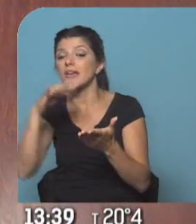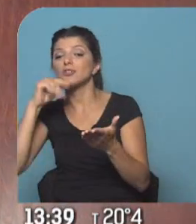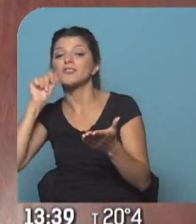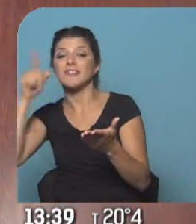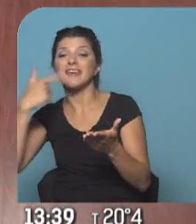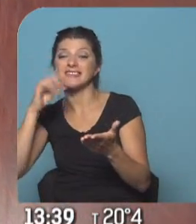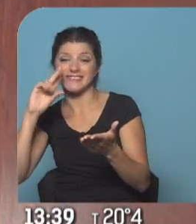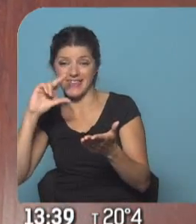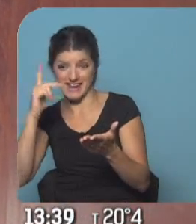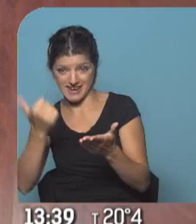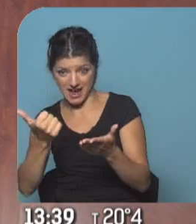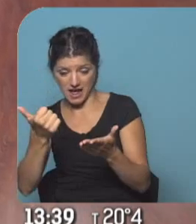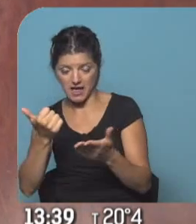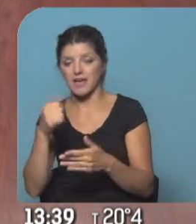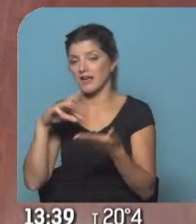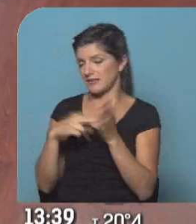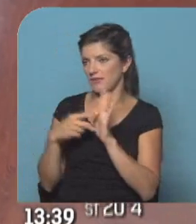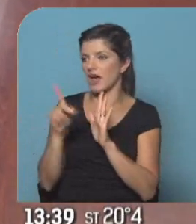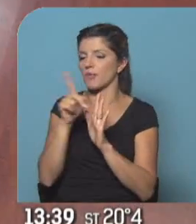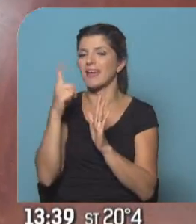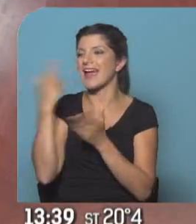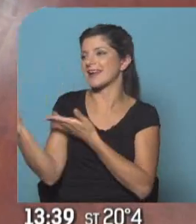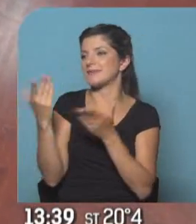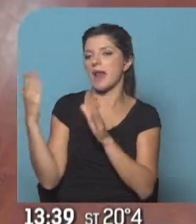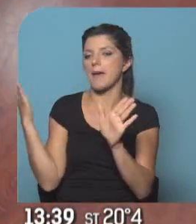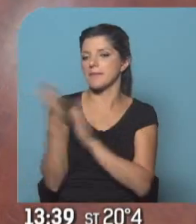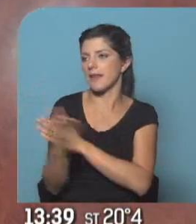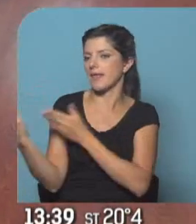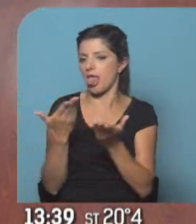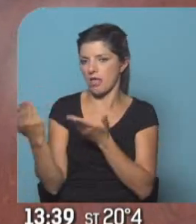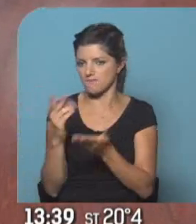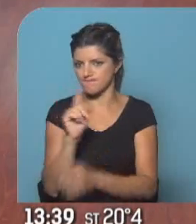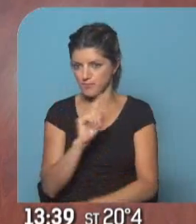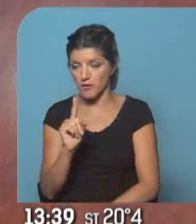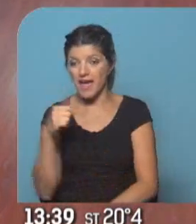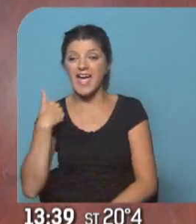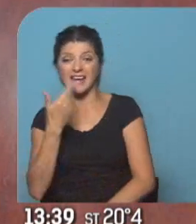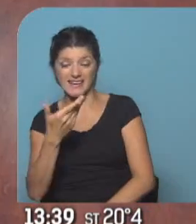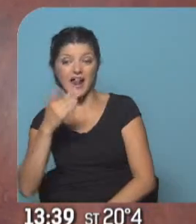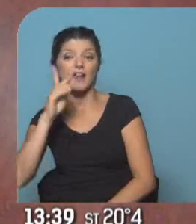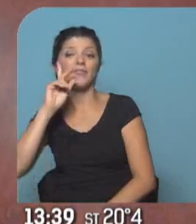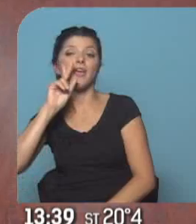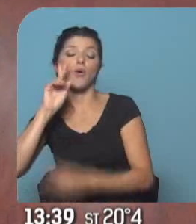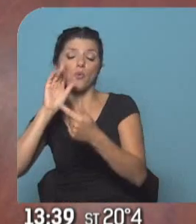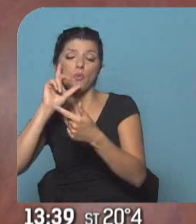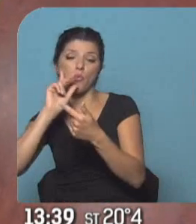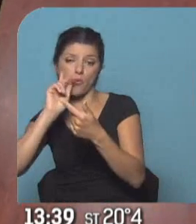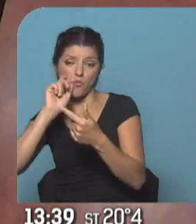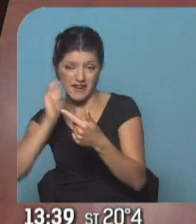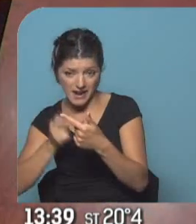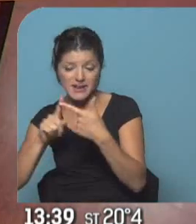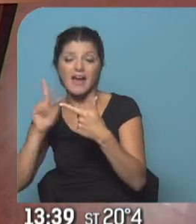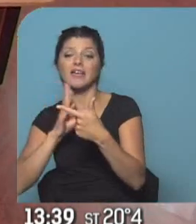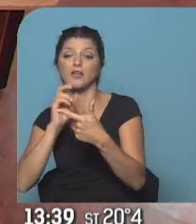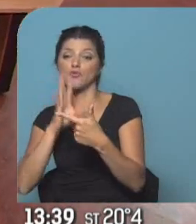un país que recibe inmigrantes a brazos abiertos. La mayoría de Ucrania y de Rusia, católicos en su